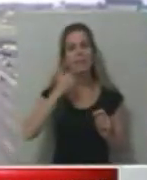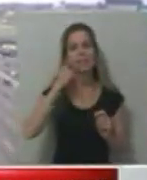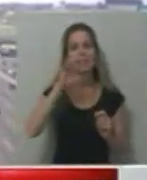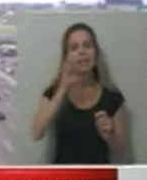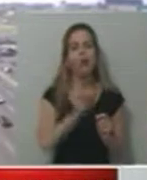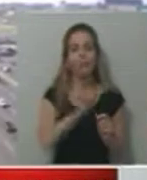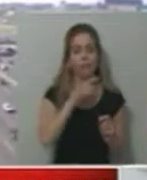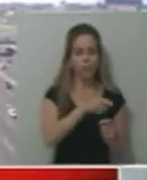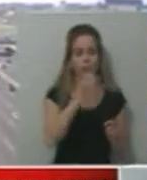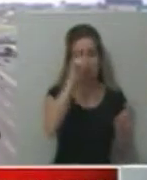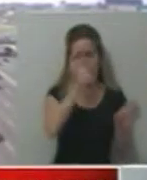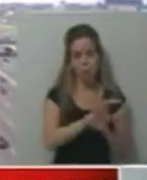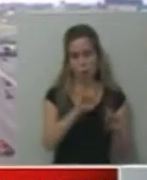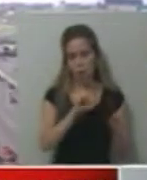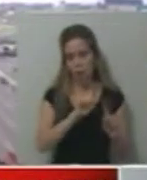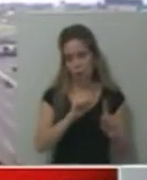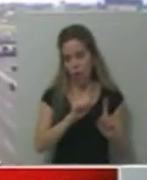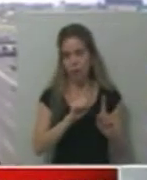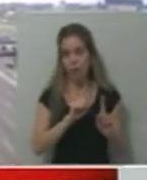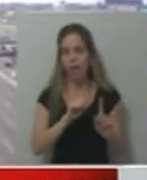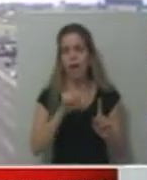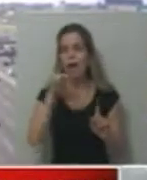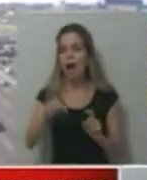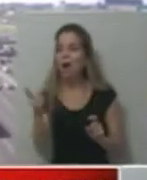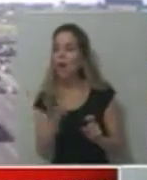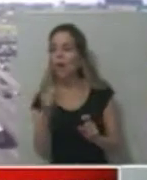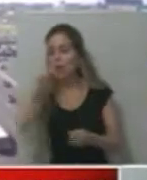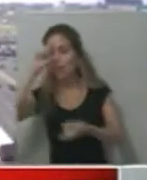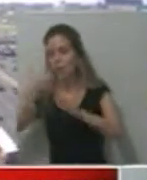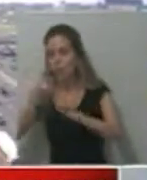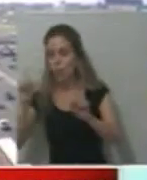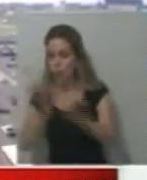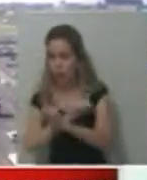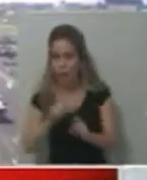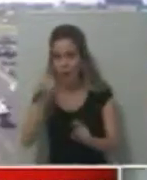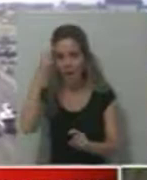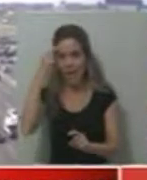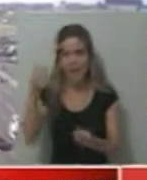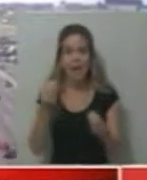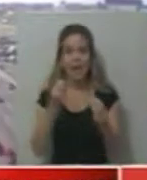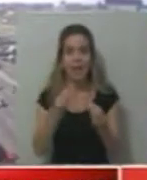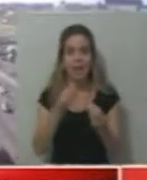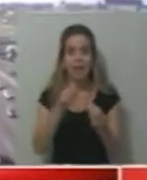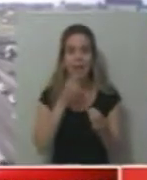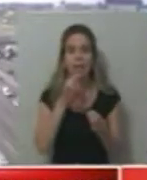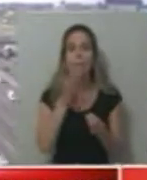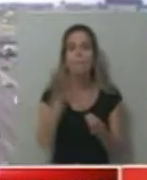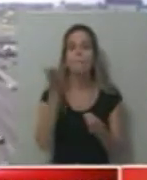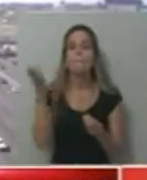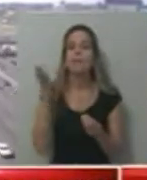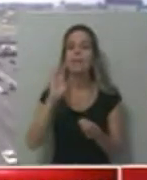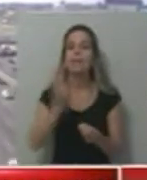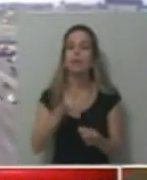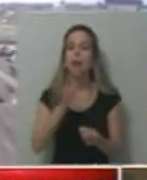cambiario, un error de los medios de comunicación, al menos por ahora. De todos los diarios. ¿No? ¿Cuál es la idea? Ir a buscar plata afuera, dólares frescos